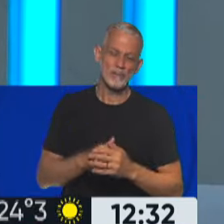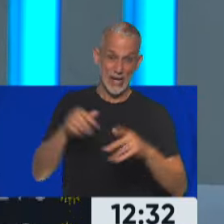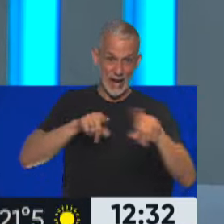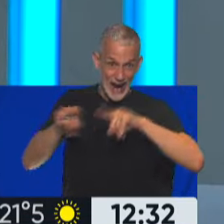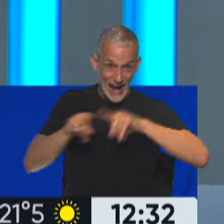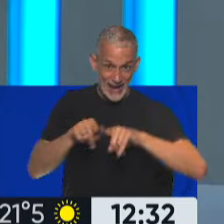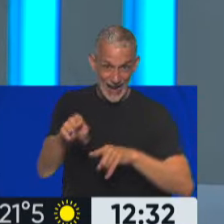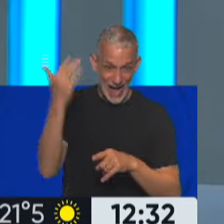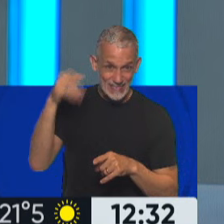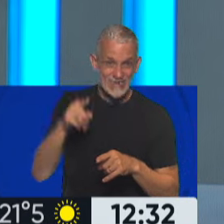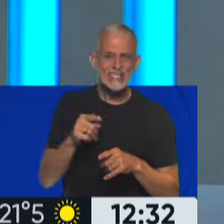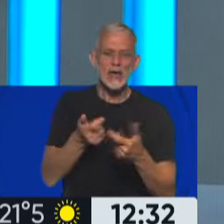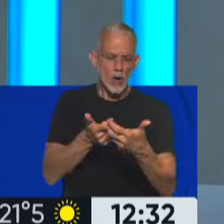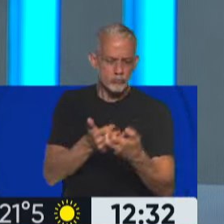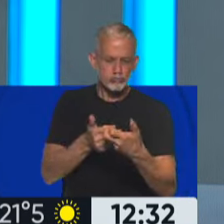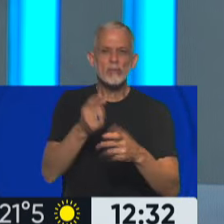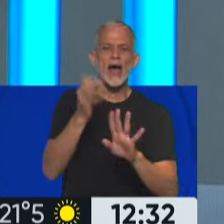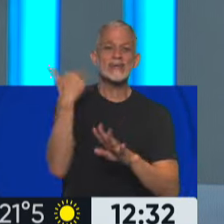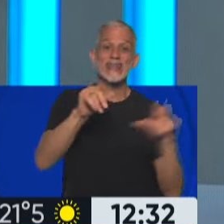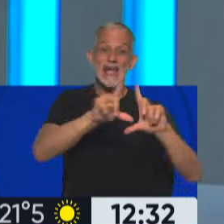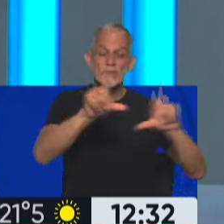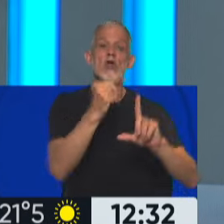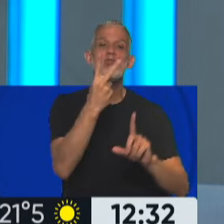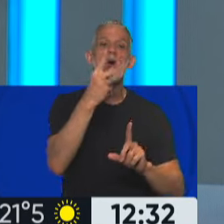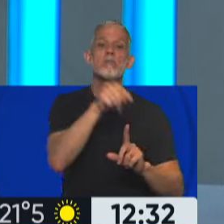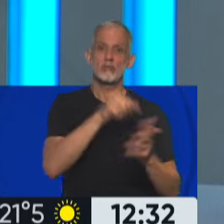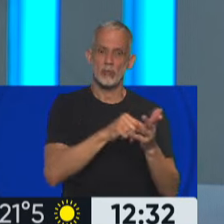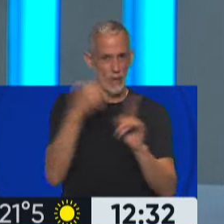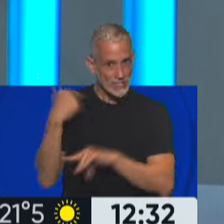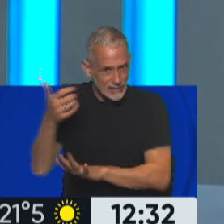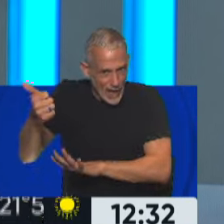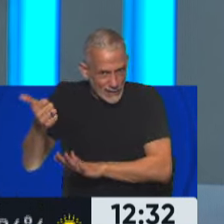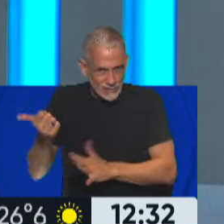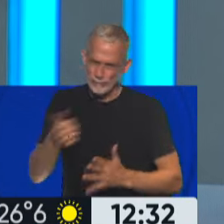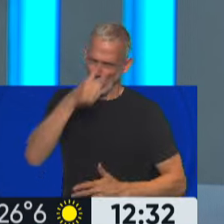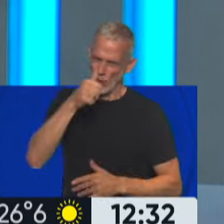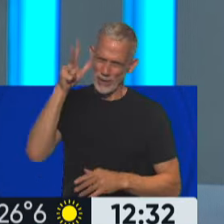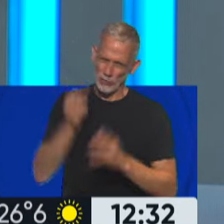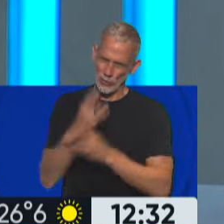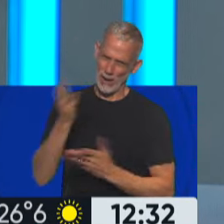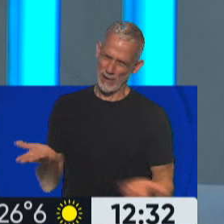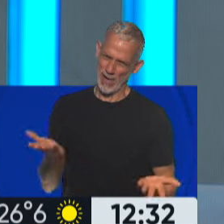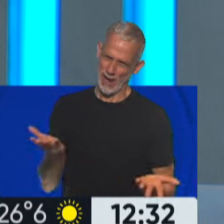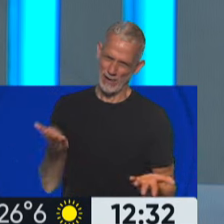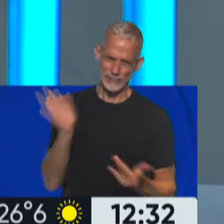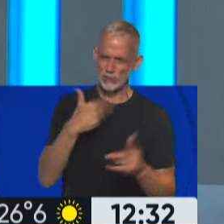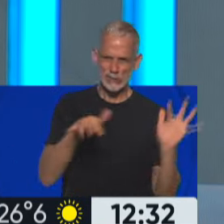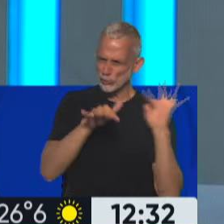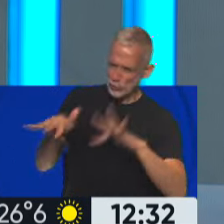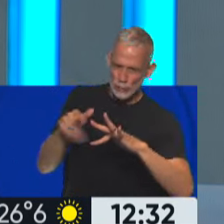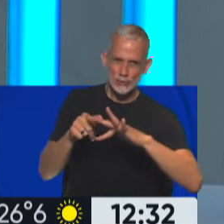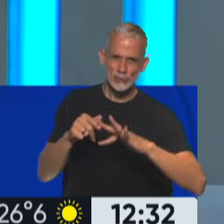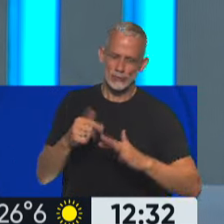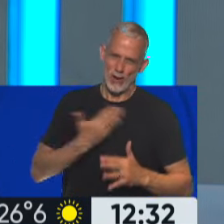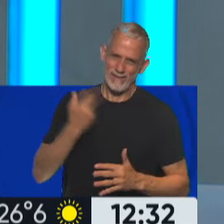carrera había marcado dos puntos de rating ayer arriba de seis y estamos hablando un domingo 8 de la mañana están todos metido con la Fórmula 1